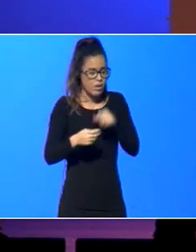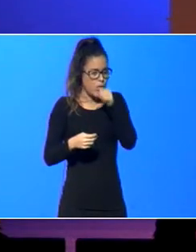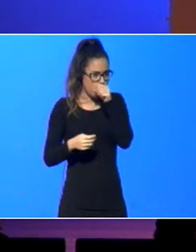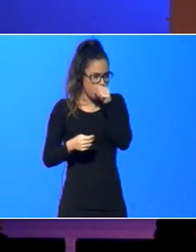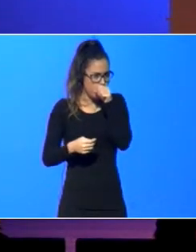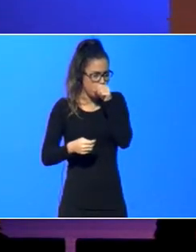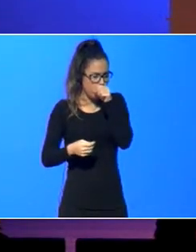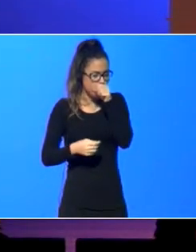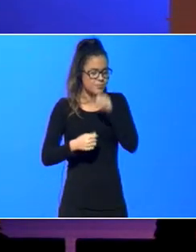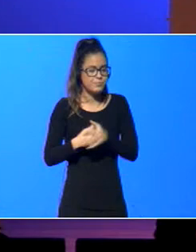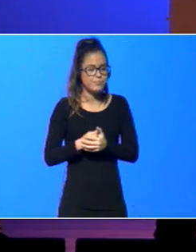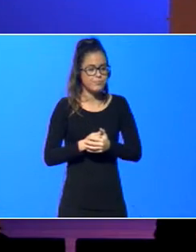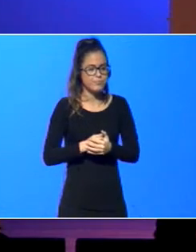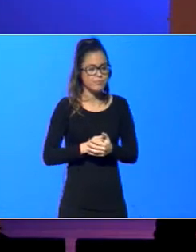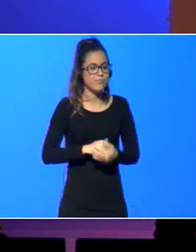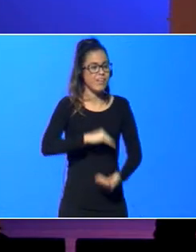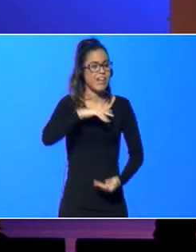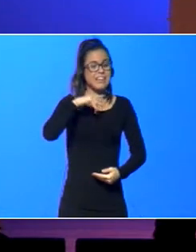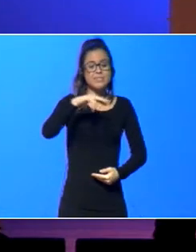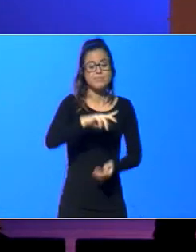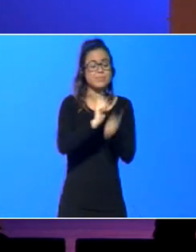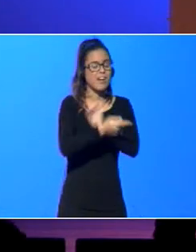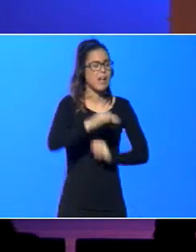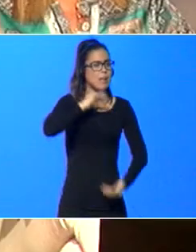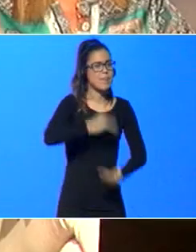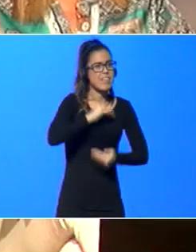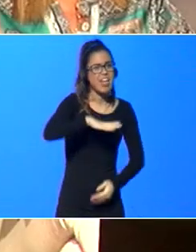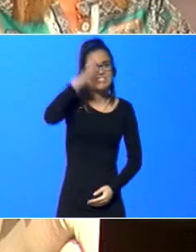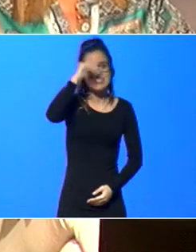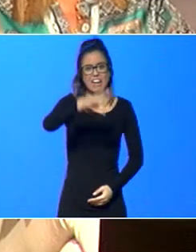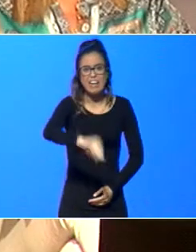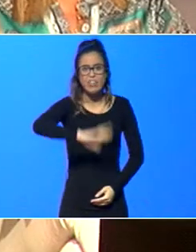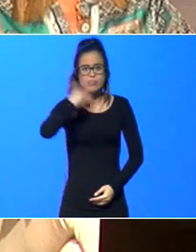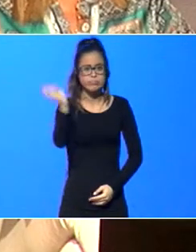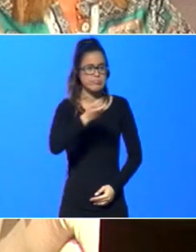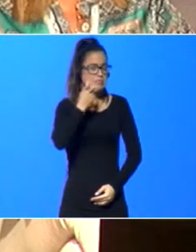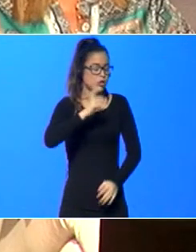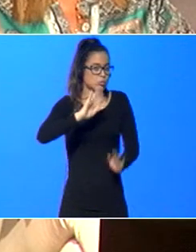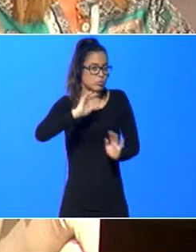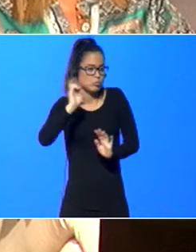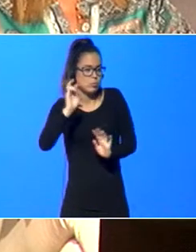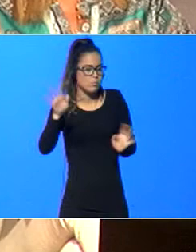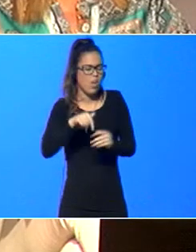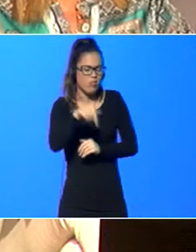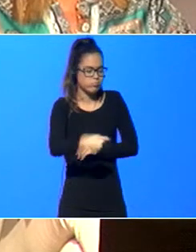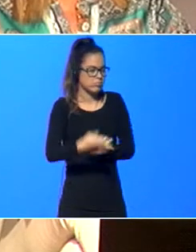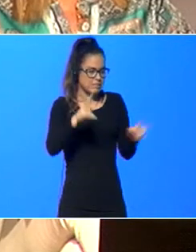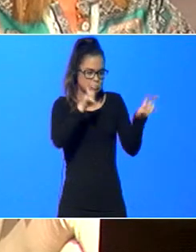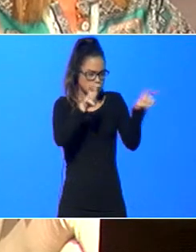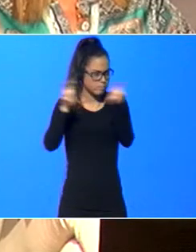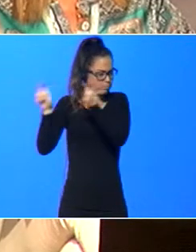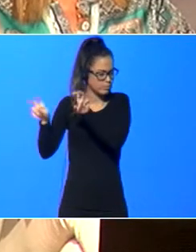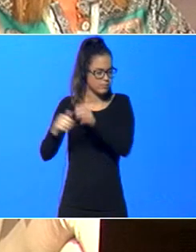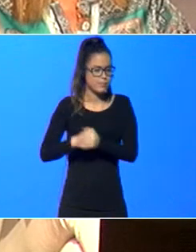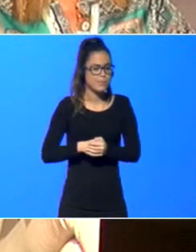Adimen guztiak, kapazidades, inteligentziaz, eske hor dago beste gauza bat, baina, bueno, hor dago, gaur ez gara sartuko.